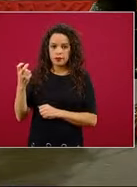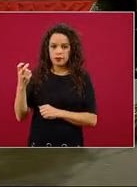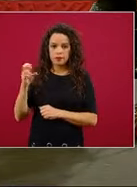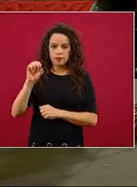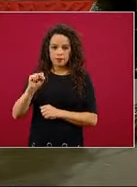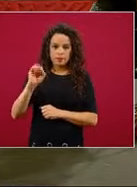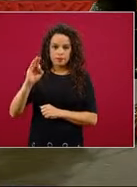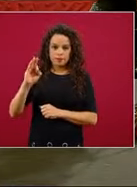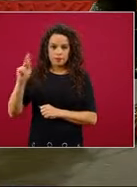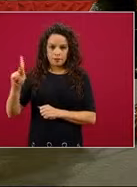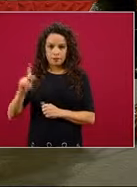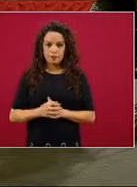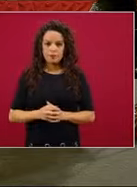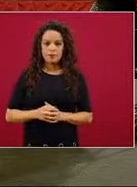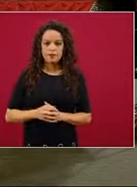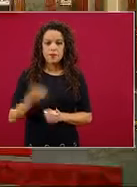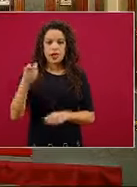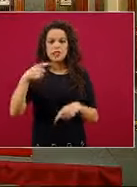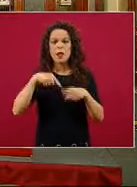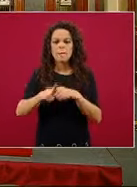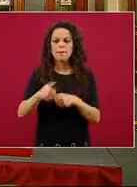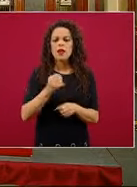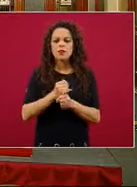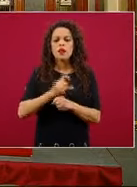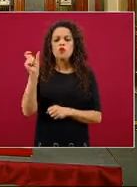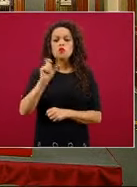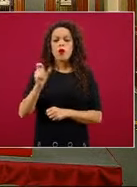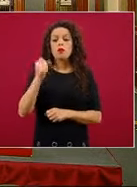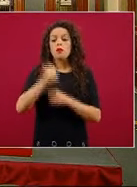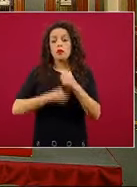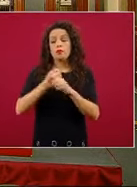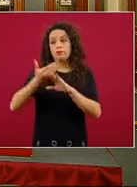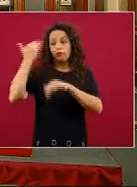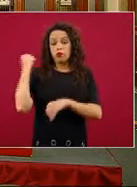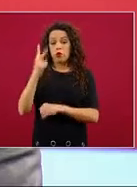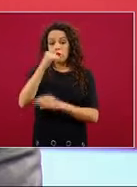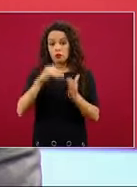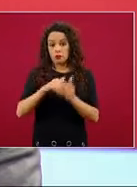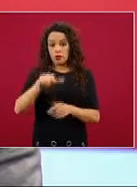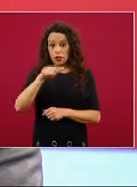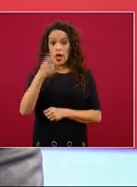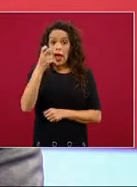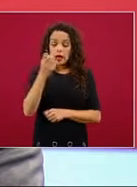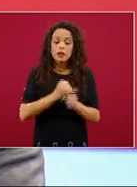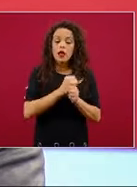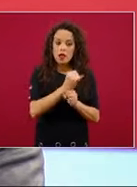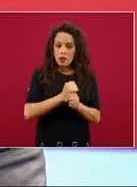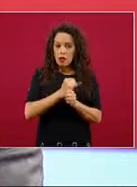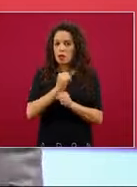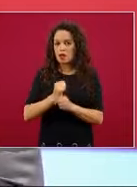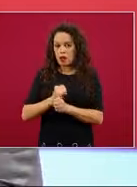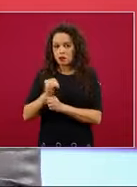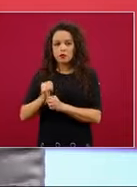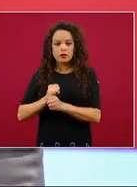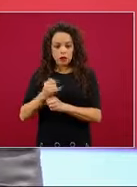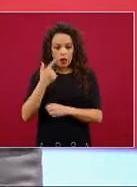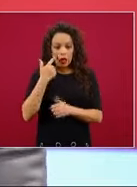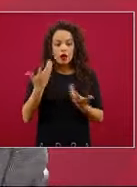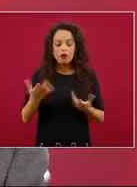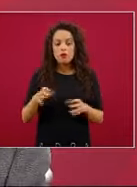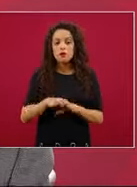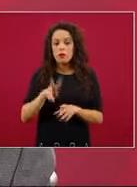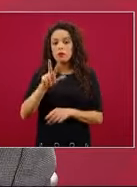estas denuncias empezaron en 2017 y que desde entonces se hace una muy cuidadosa investigación y que